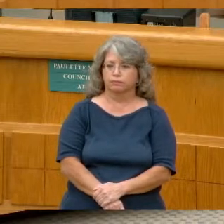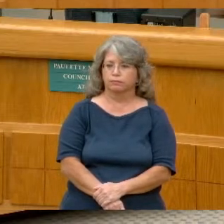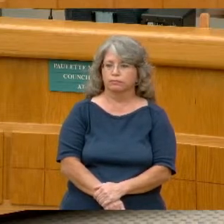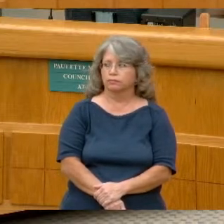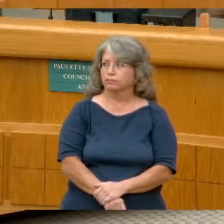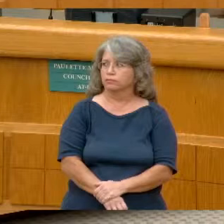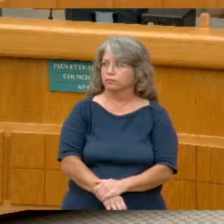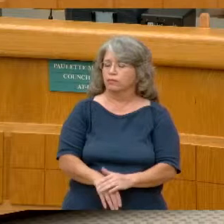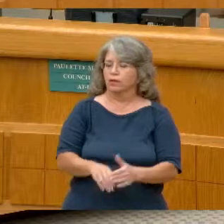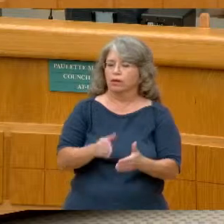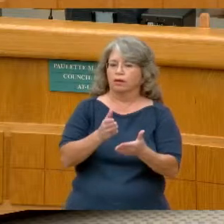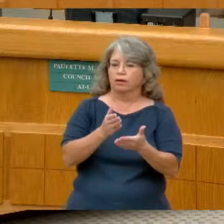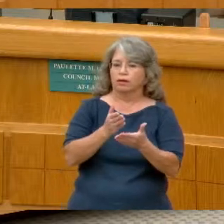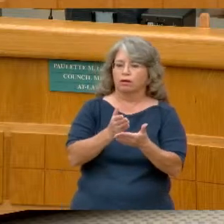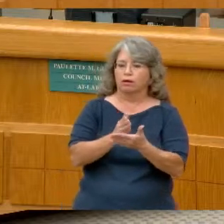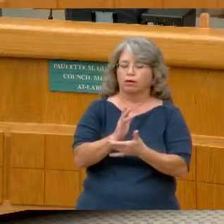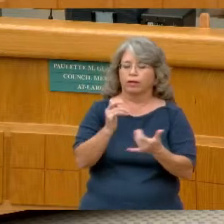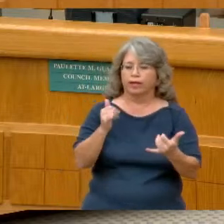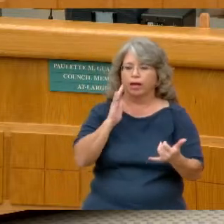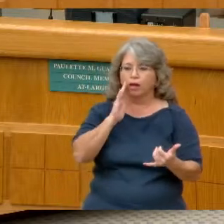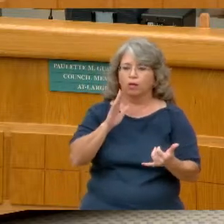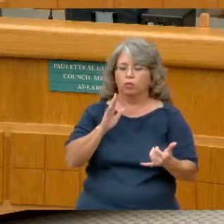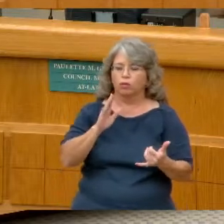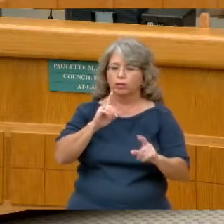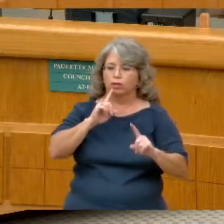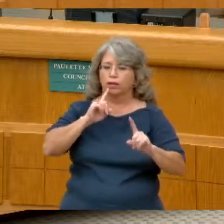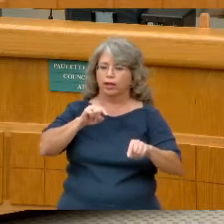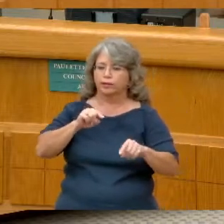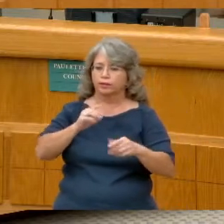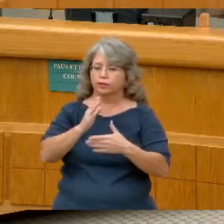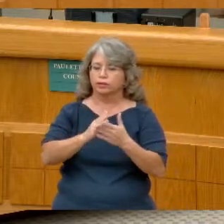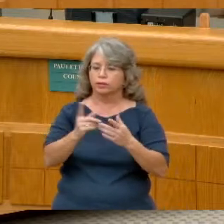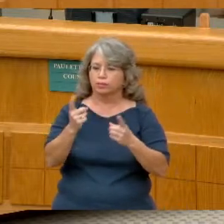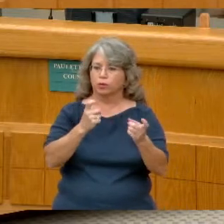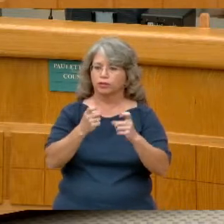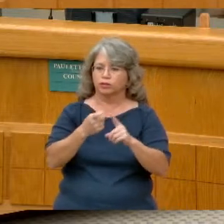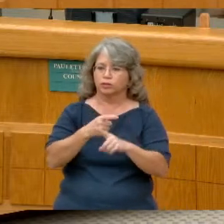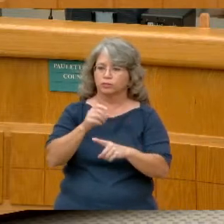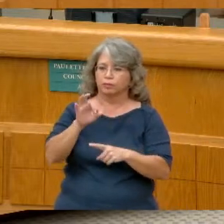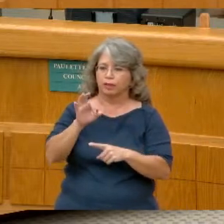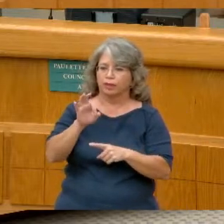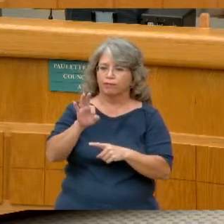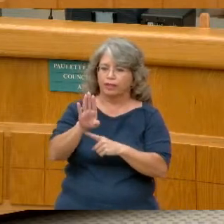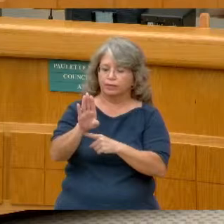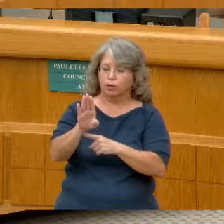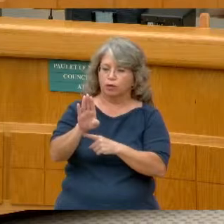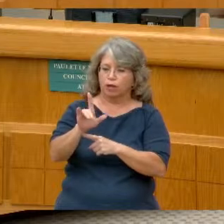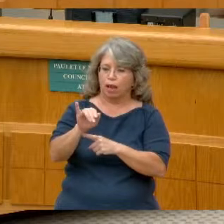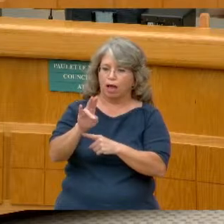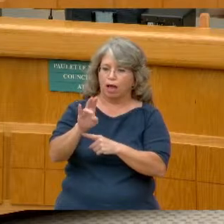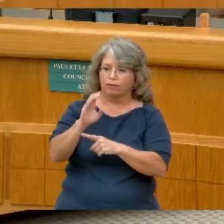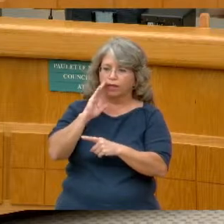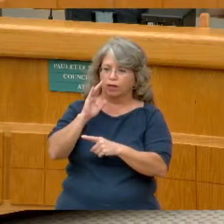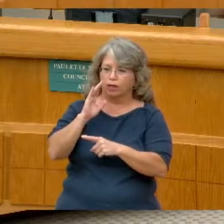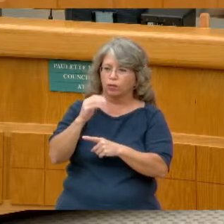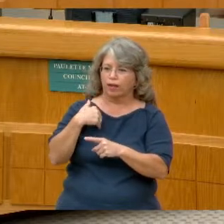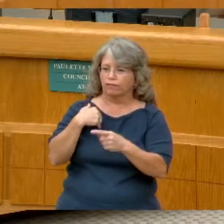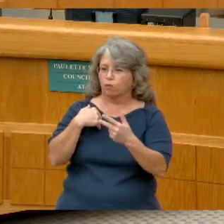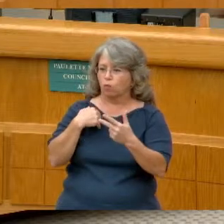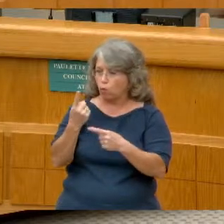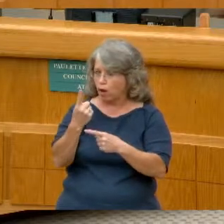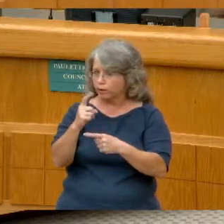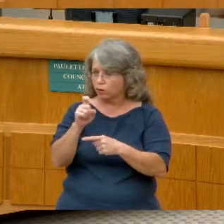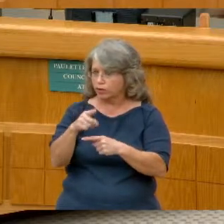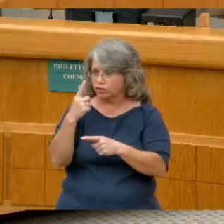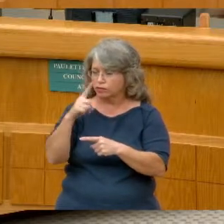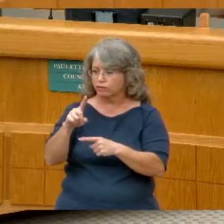All right, we're going to go to some questions from Facebook Live, and I know there's at least one for the Public Health Director, so I'd like to invite her down here. We